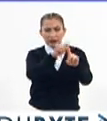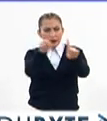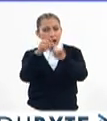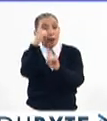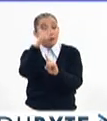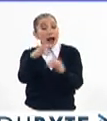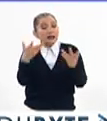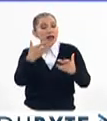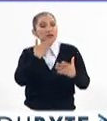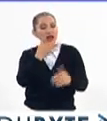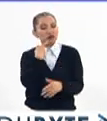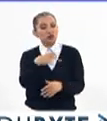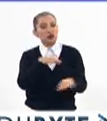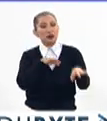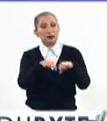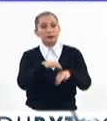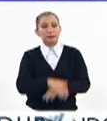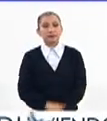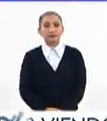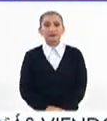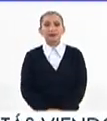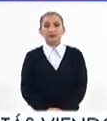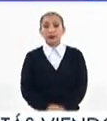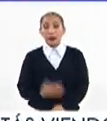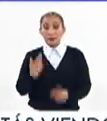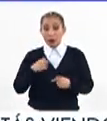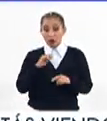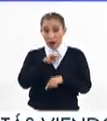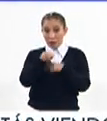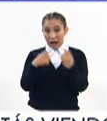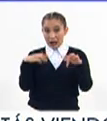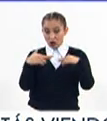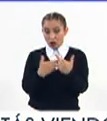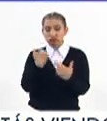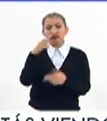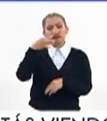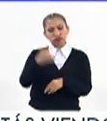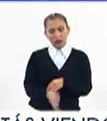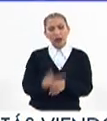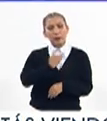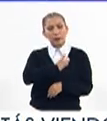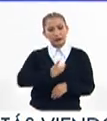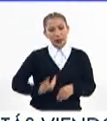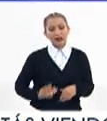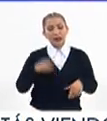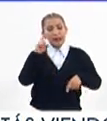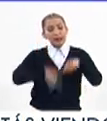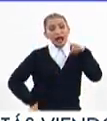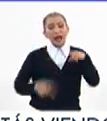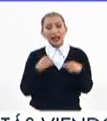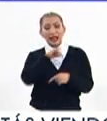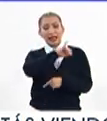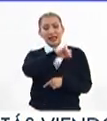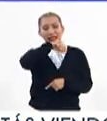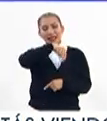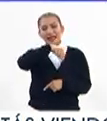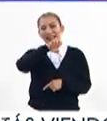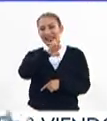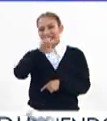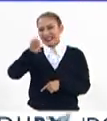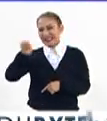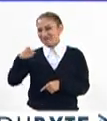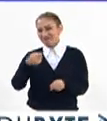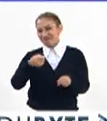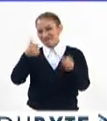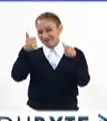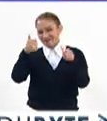a cabo el quehacer cotidiano. Los asistentes apoyaron la iniciativa presidencial de eliminar el Instituto Nacional para la